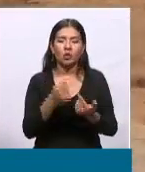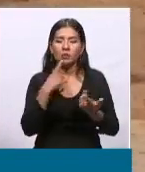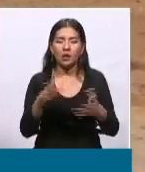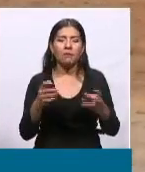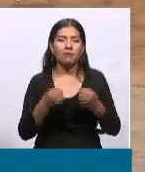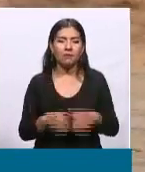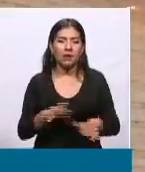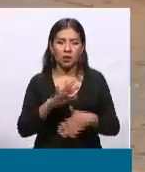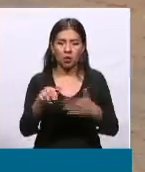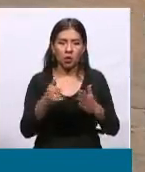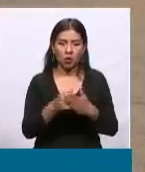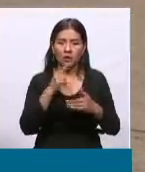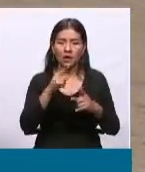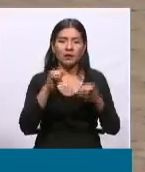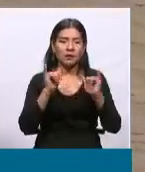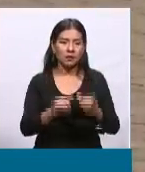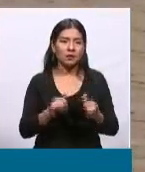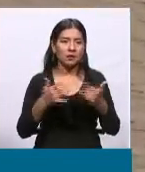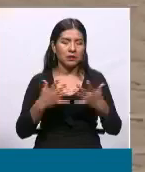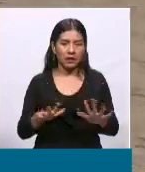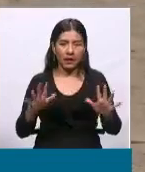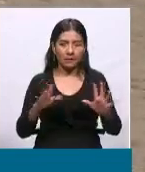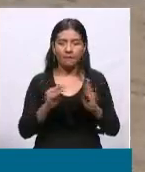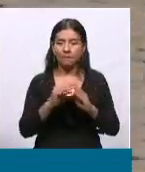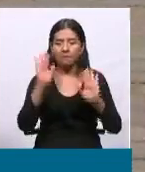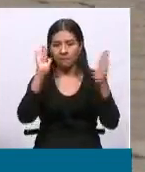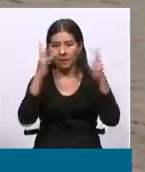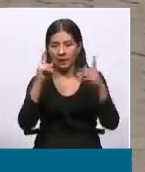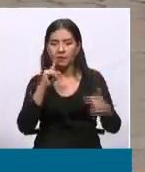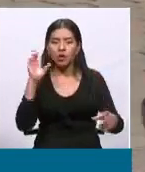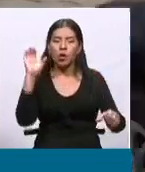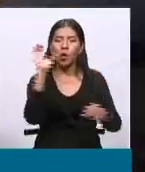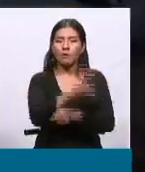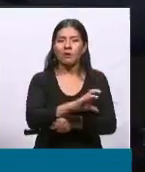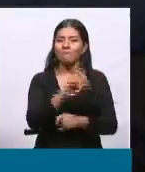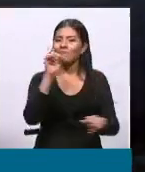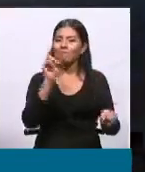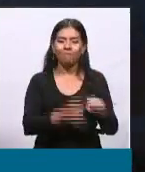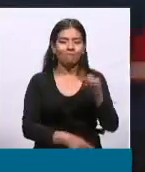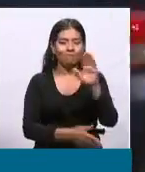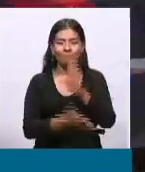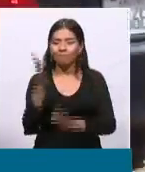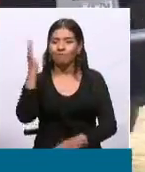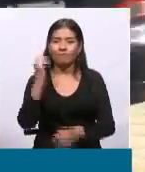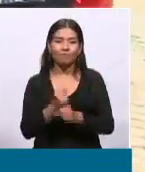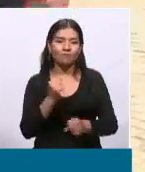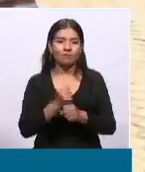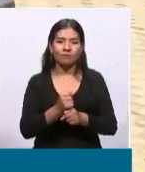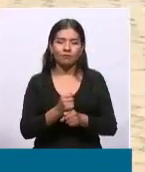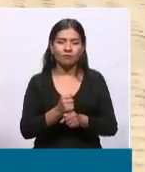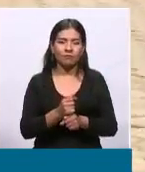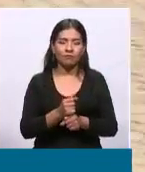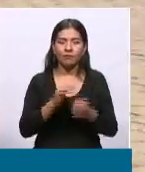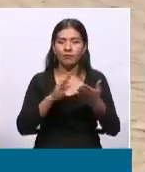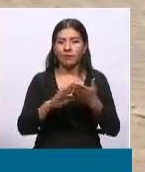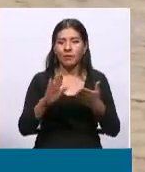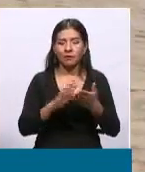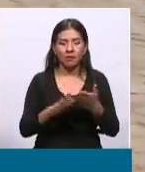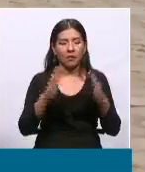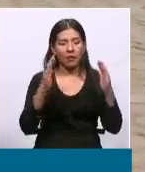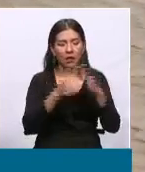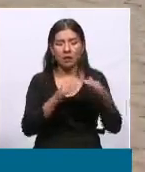recluidas, se encuentran obligadas a no salir de sus casas a trabajar.